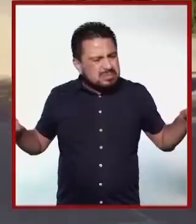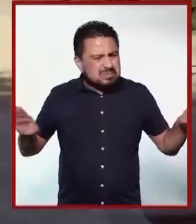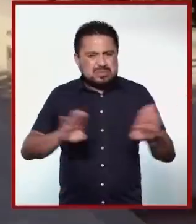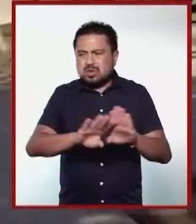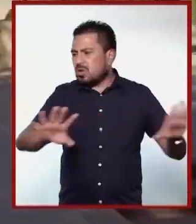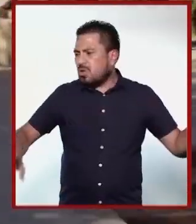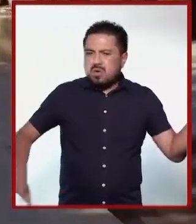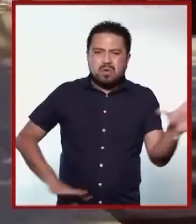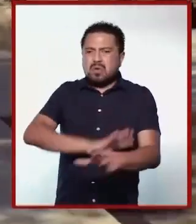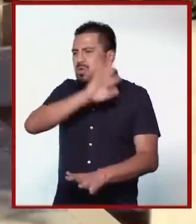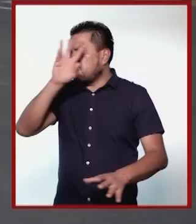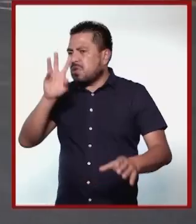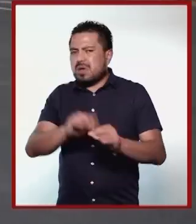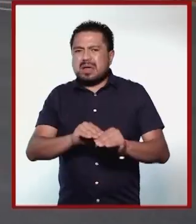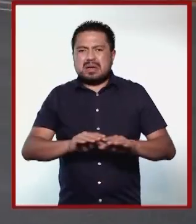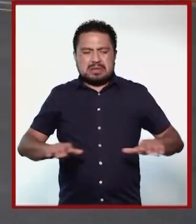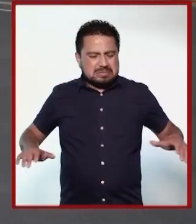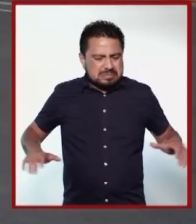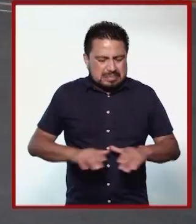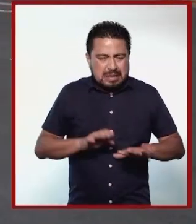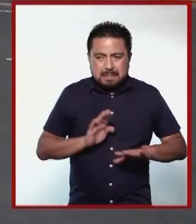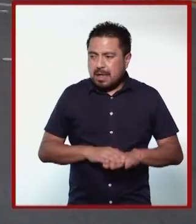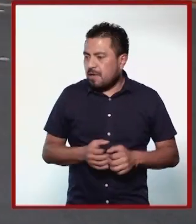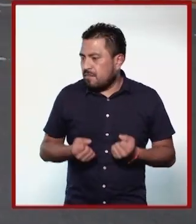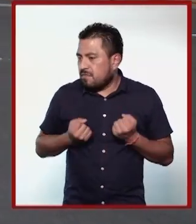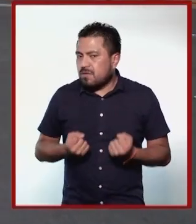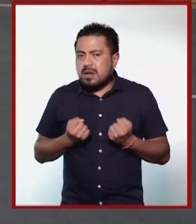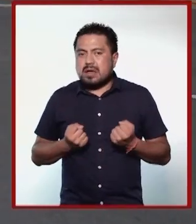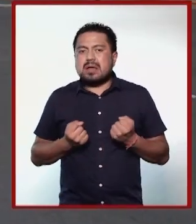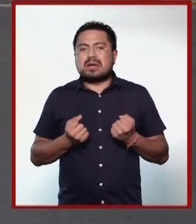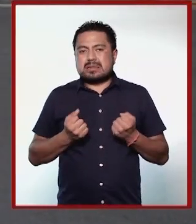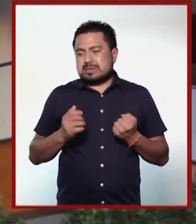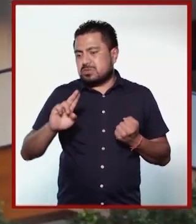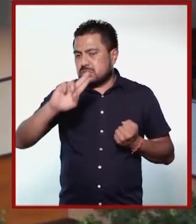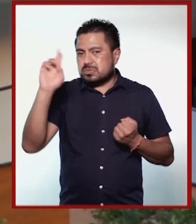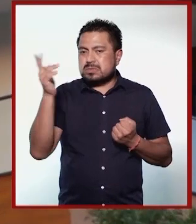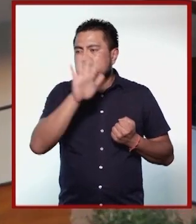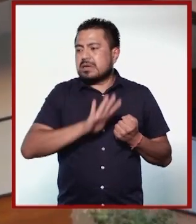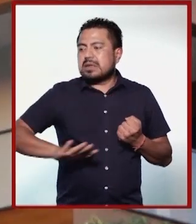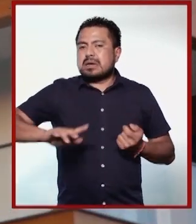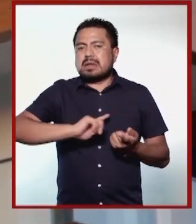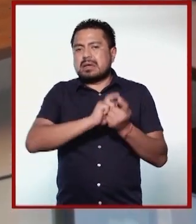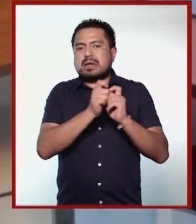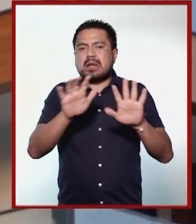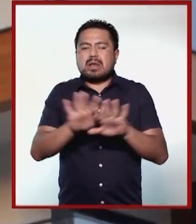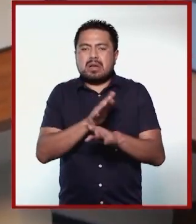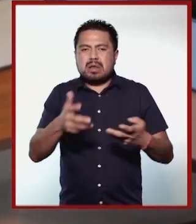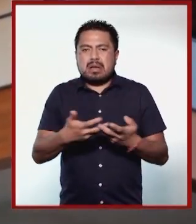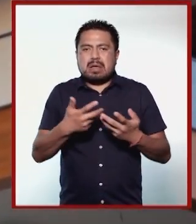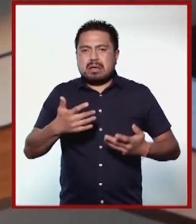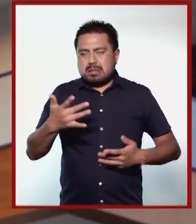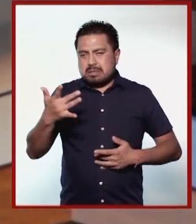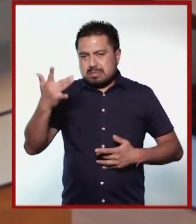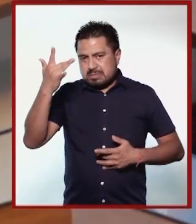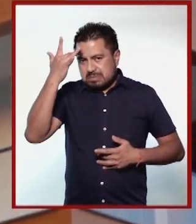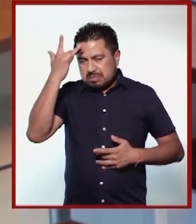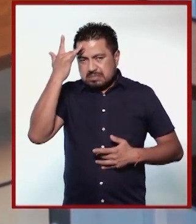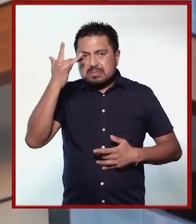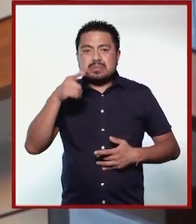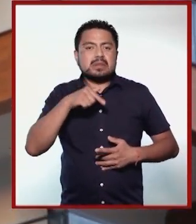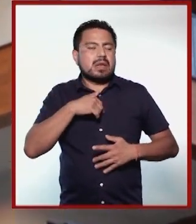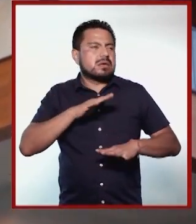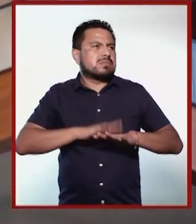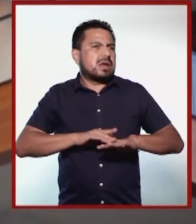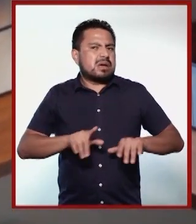total, era un aislamiento muy fuerte. El campus de la universidad se convirtió como en una tierra de zombies y a mí me quedó